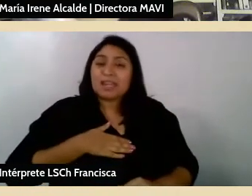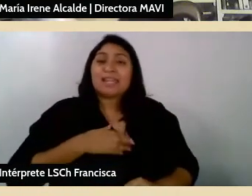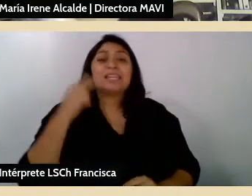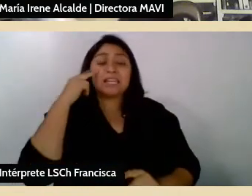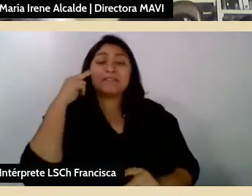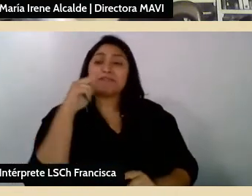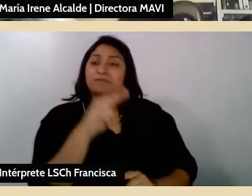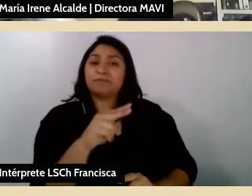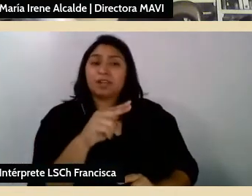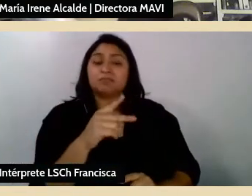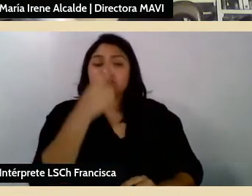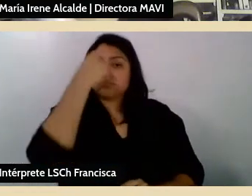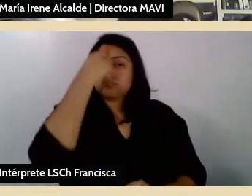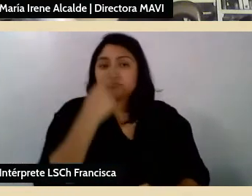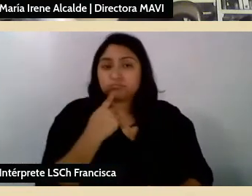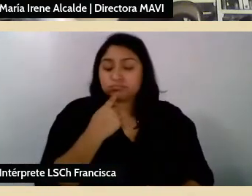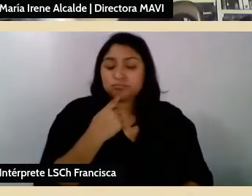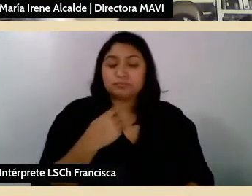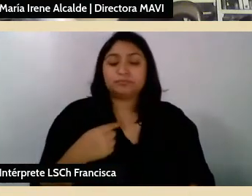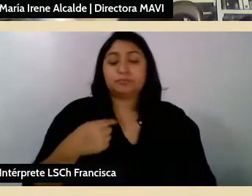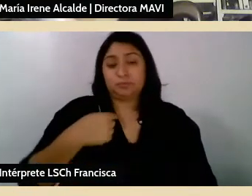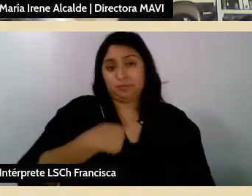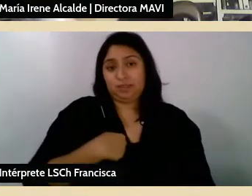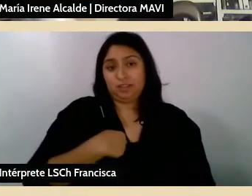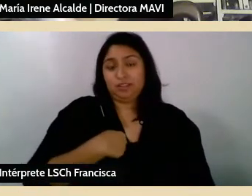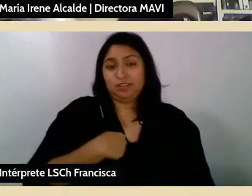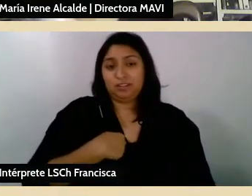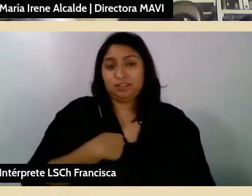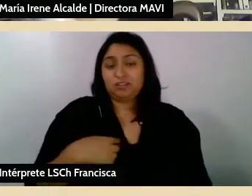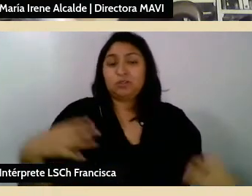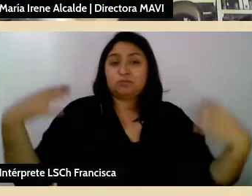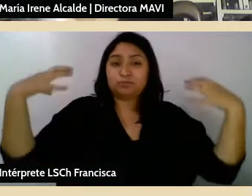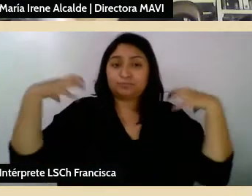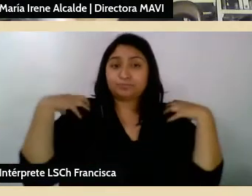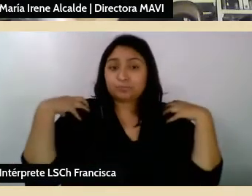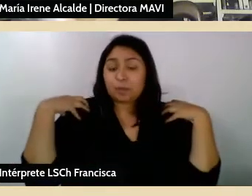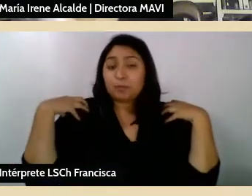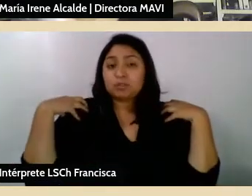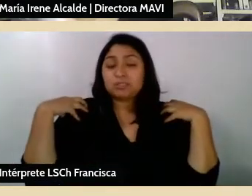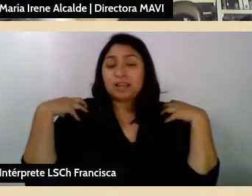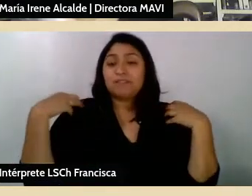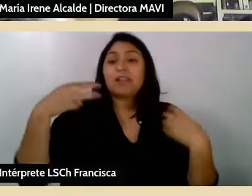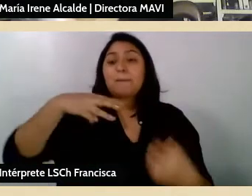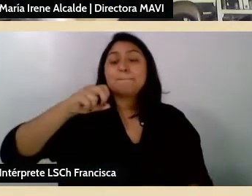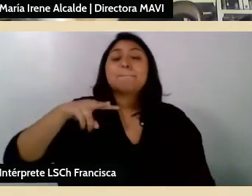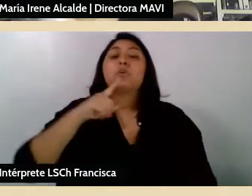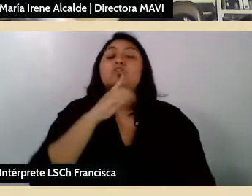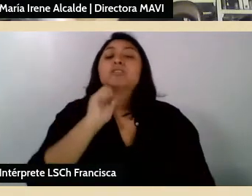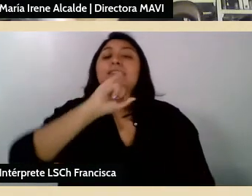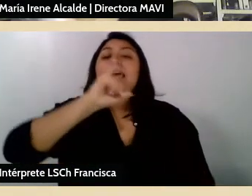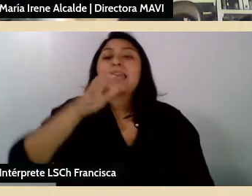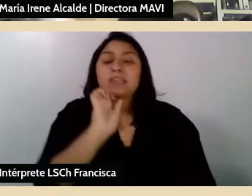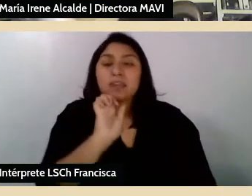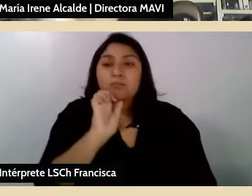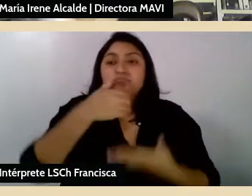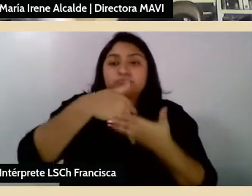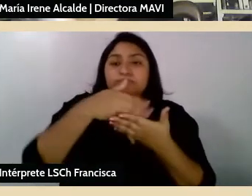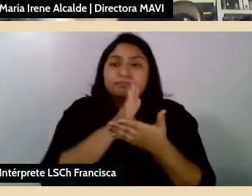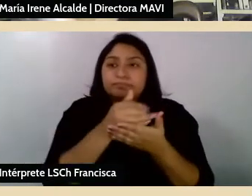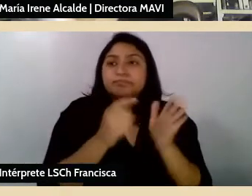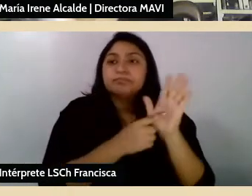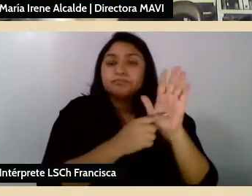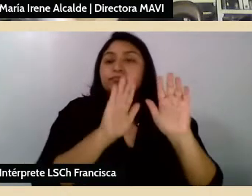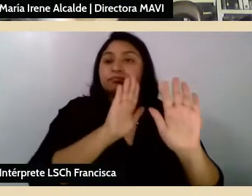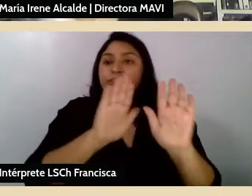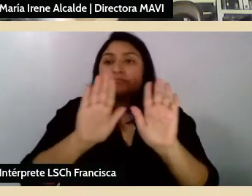Entonces, ahí estoy a cargo de todo lo que es el montaje. Y también he tenido la